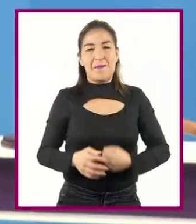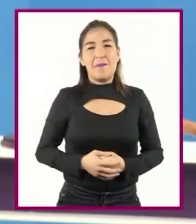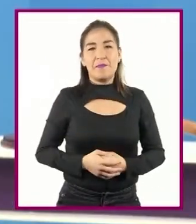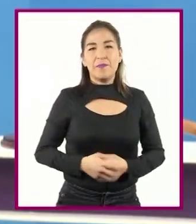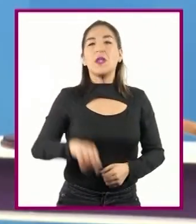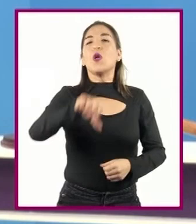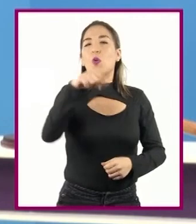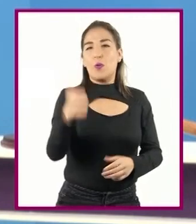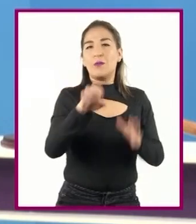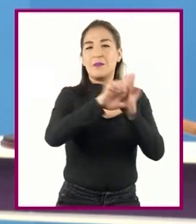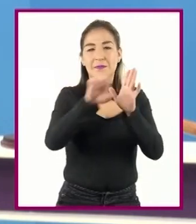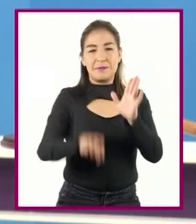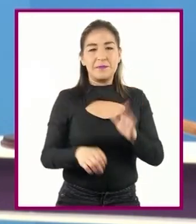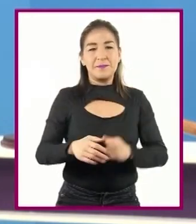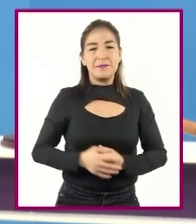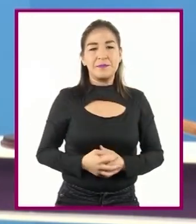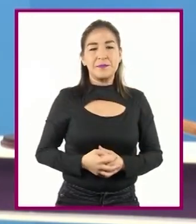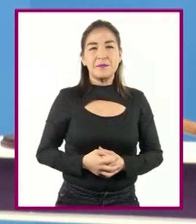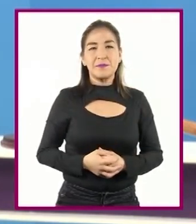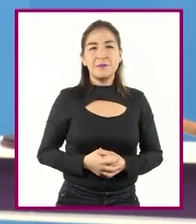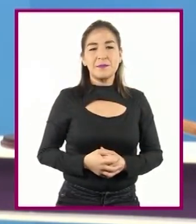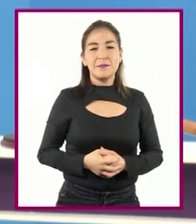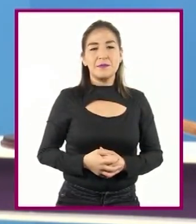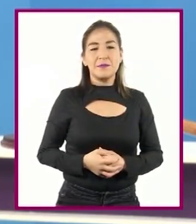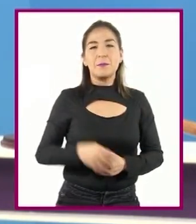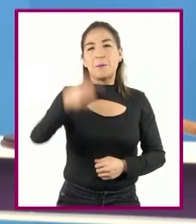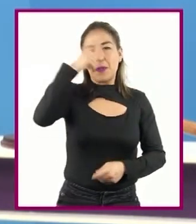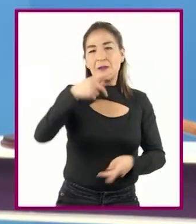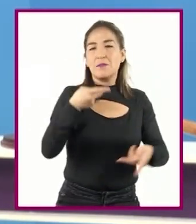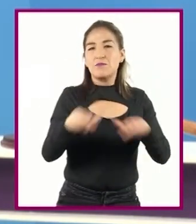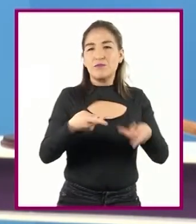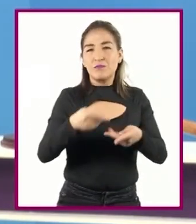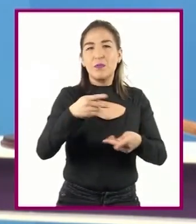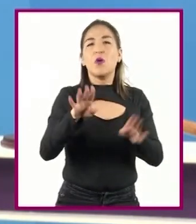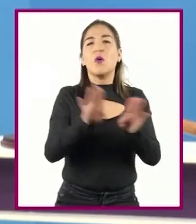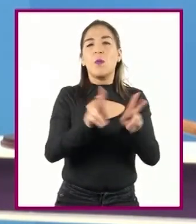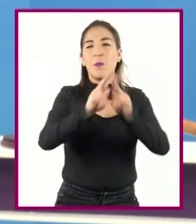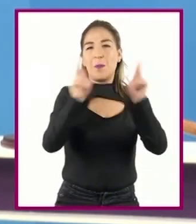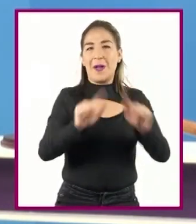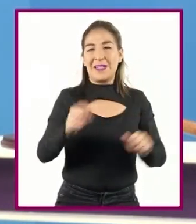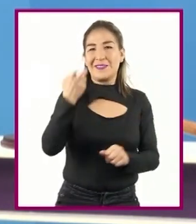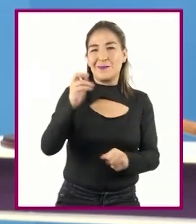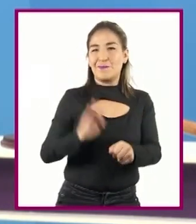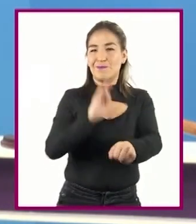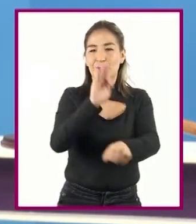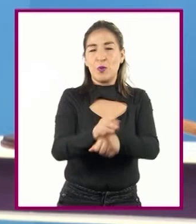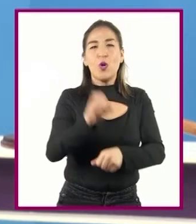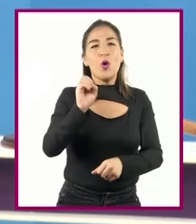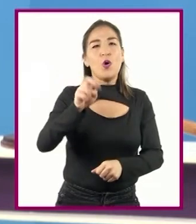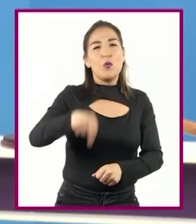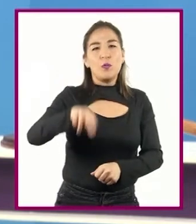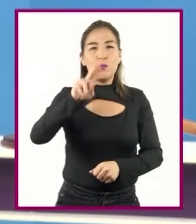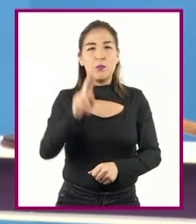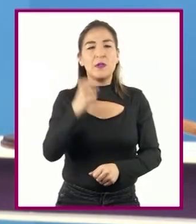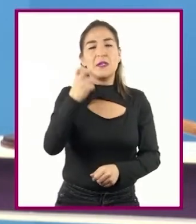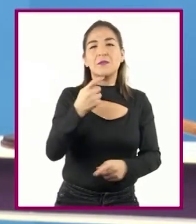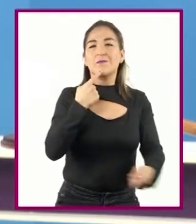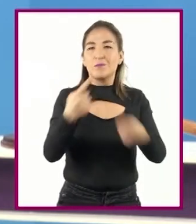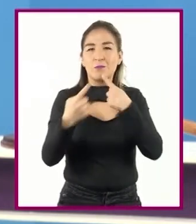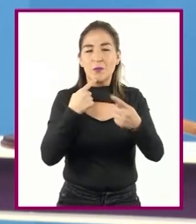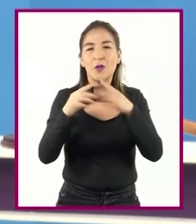Otro ejemplo más podría ser los procesos de paz que respalda la ONU entre naciones en